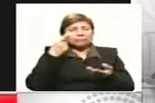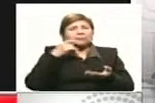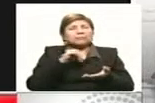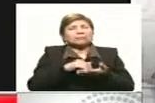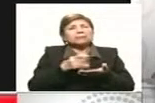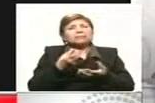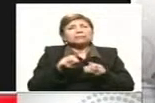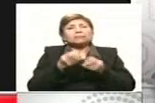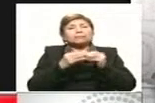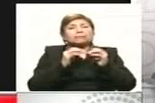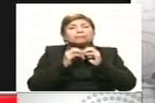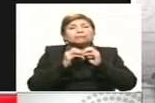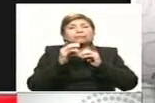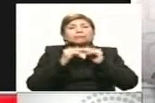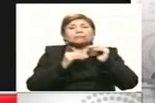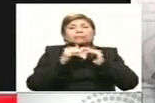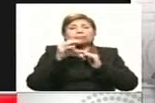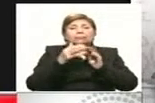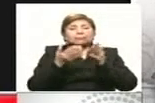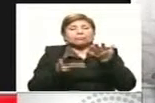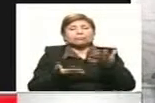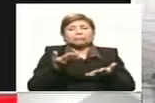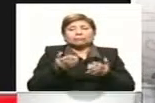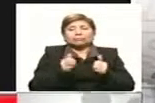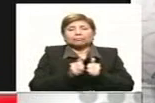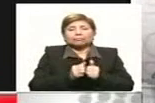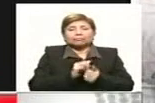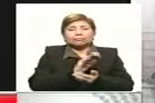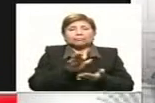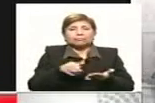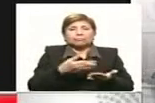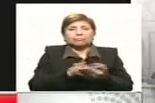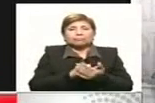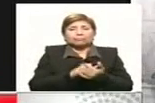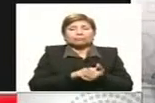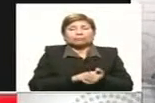de reconstrucción, aproximadamente del presupuesto total